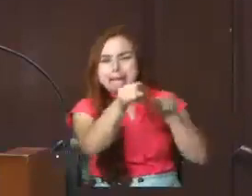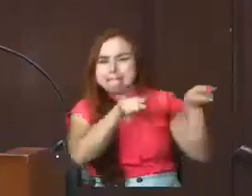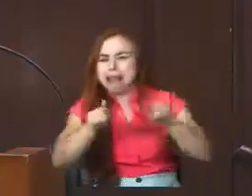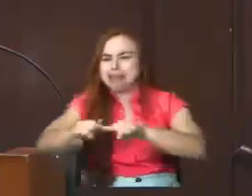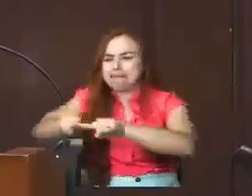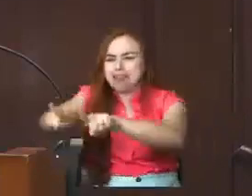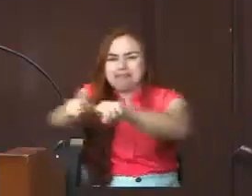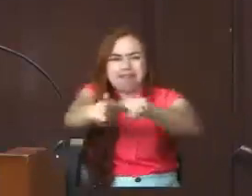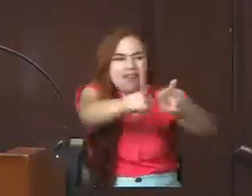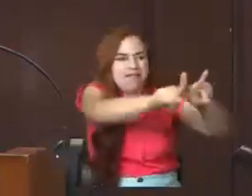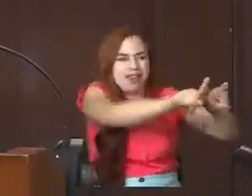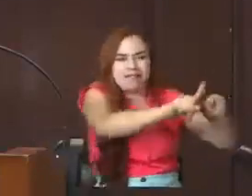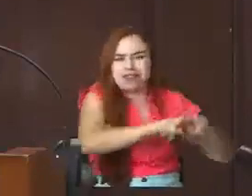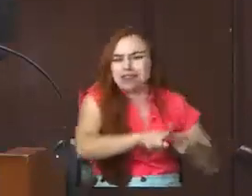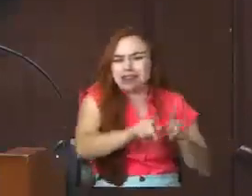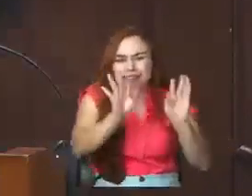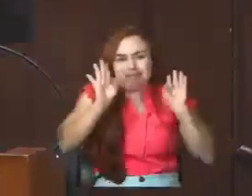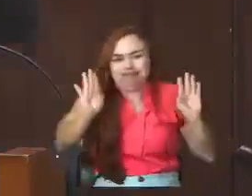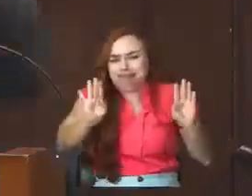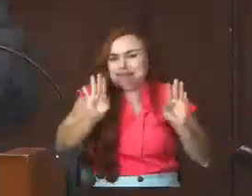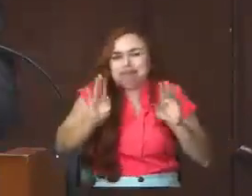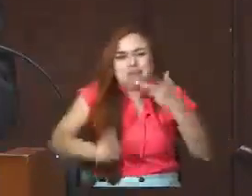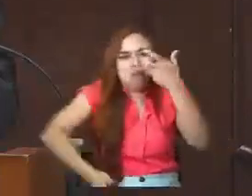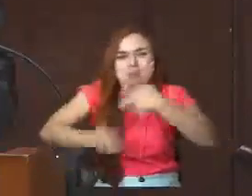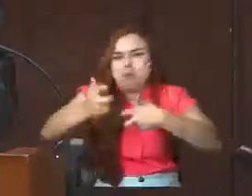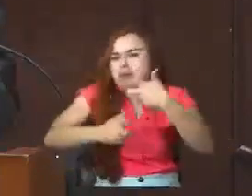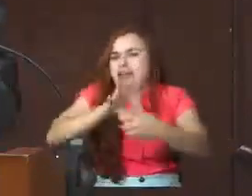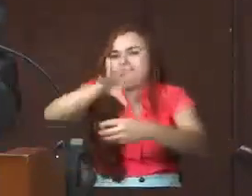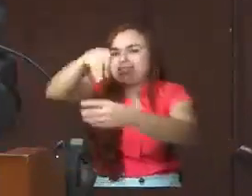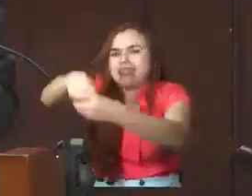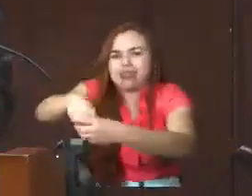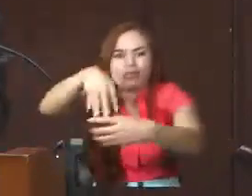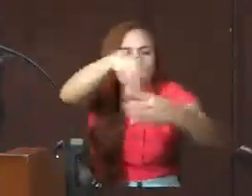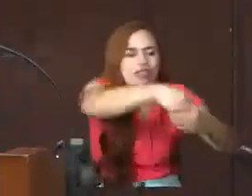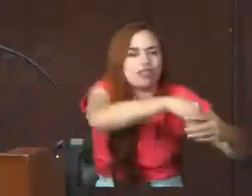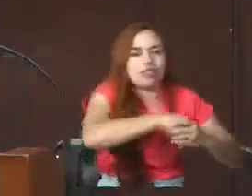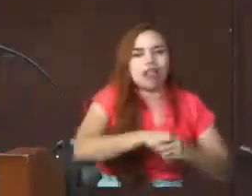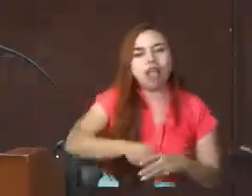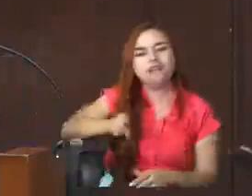de la vida nacional. Y que aquí nosotros,